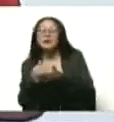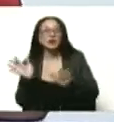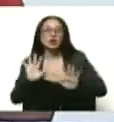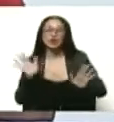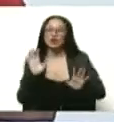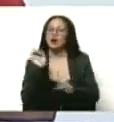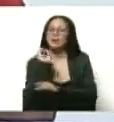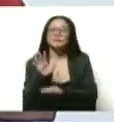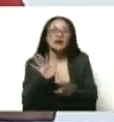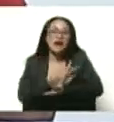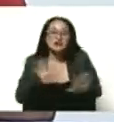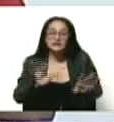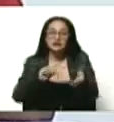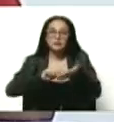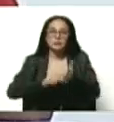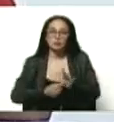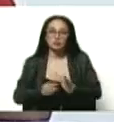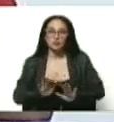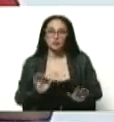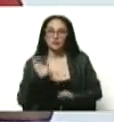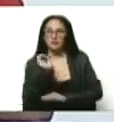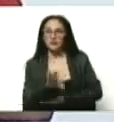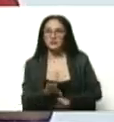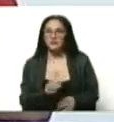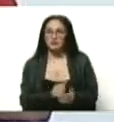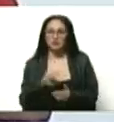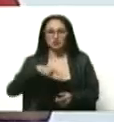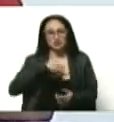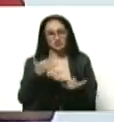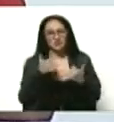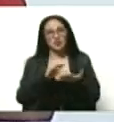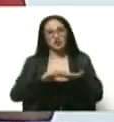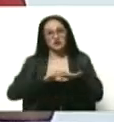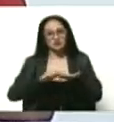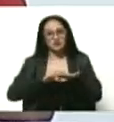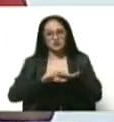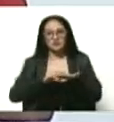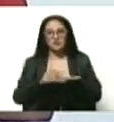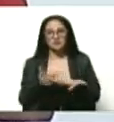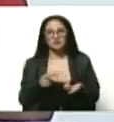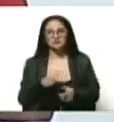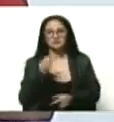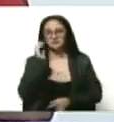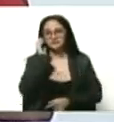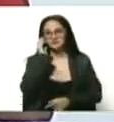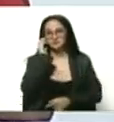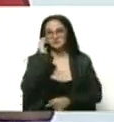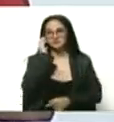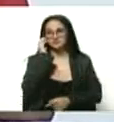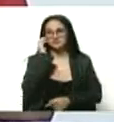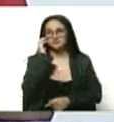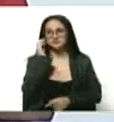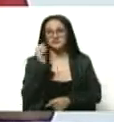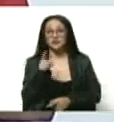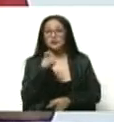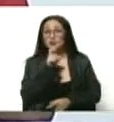envía así. Y ya luego nosotros resolvemos. Eso va a ser muy, muy difícil si la gente vota 5